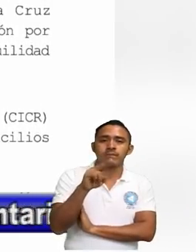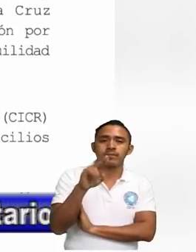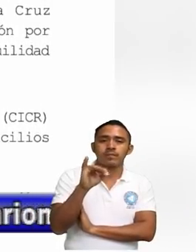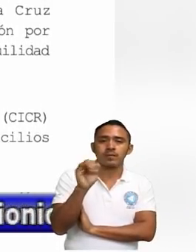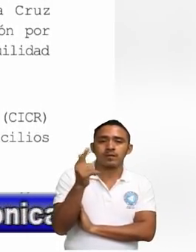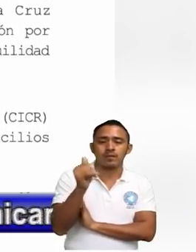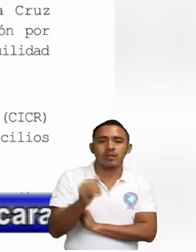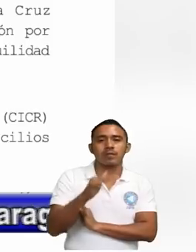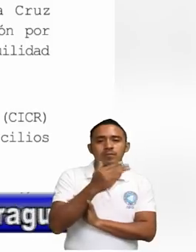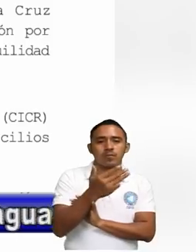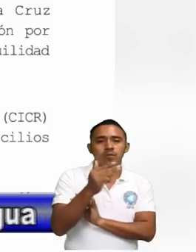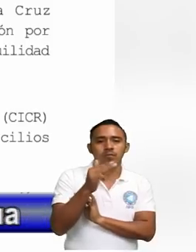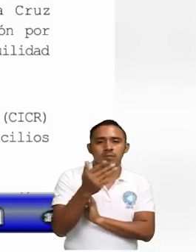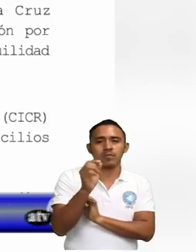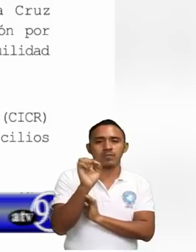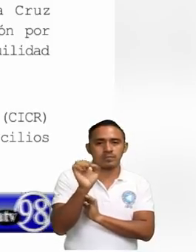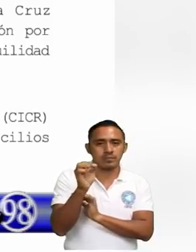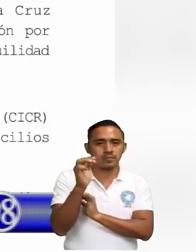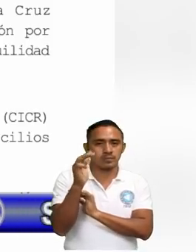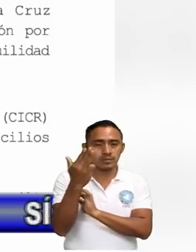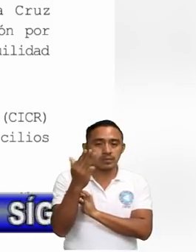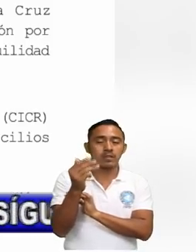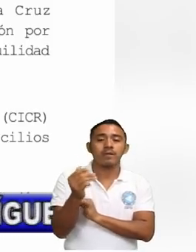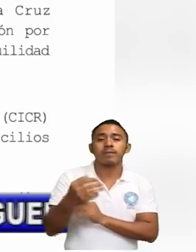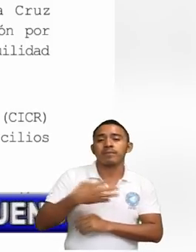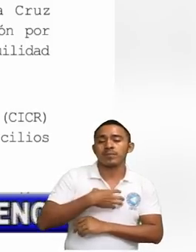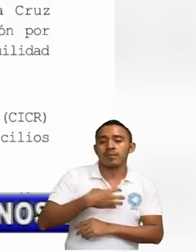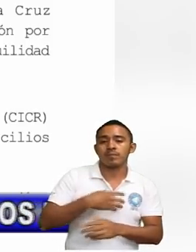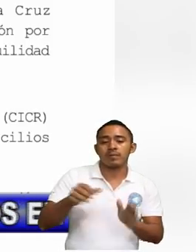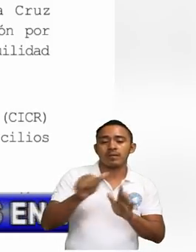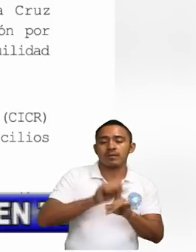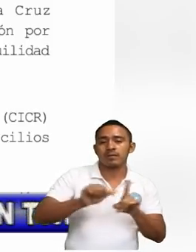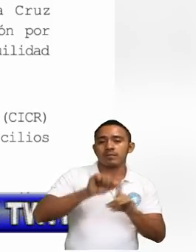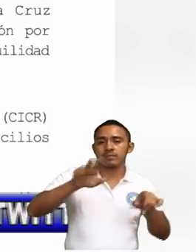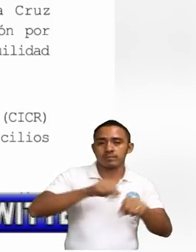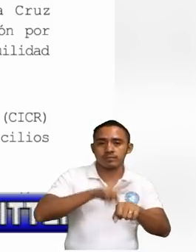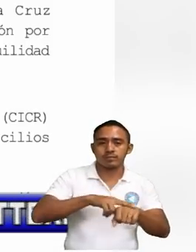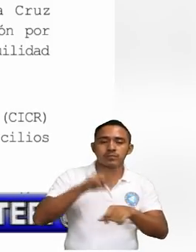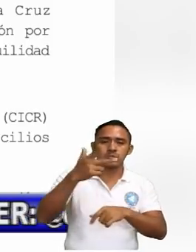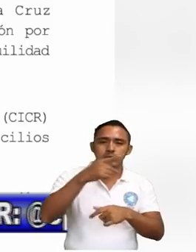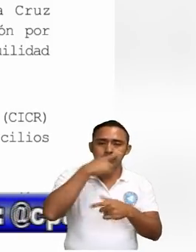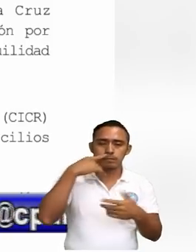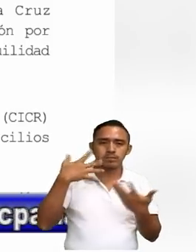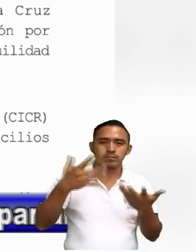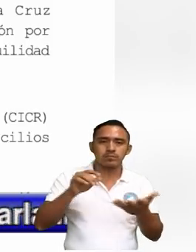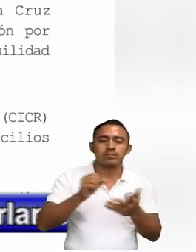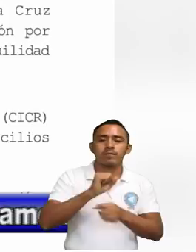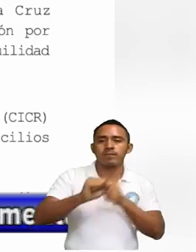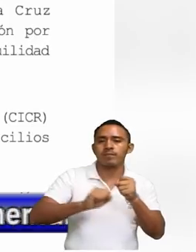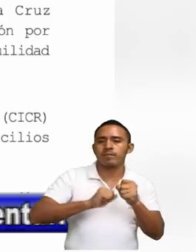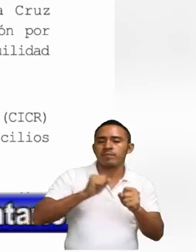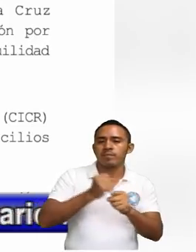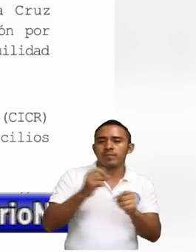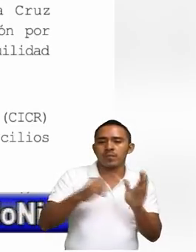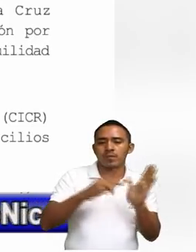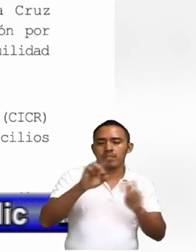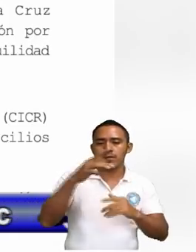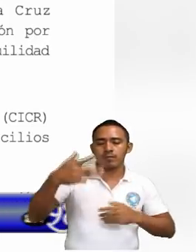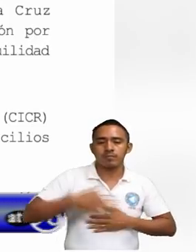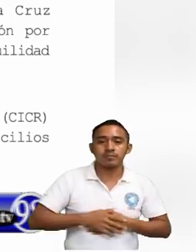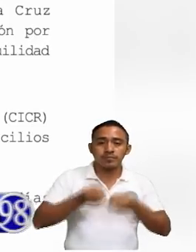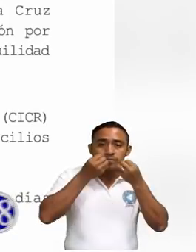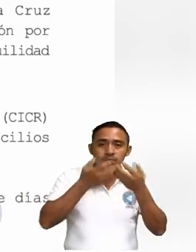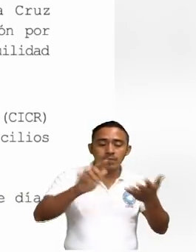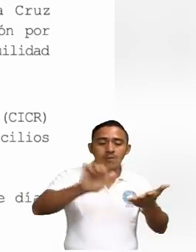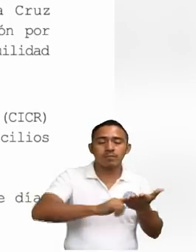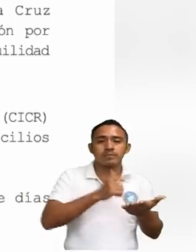número 996, aprobada por la Asamblea Nacional el 8 de junio del año 2019, publicada en la Gaceta Diario Oficial